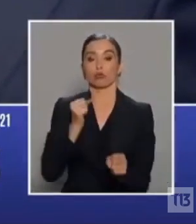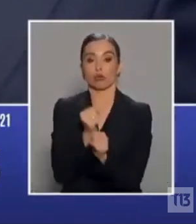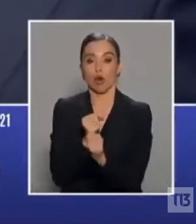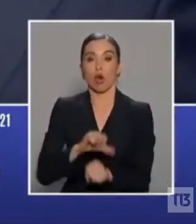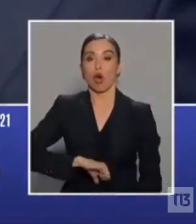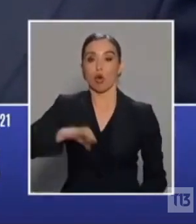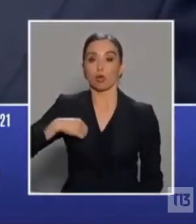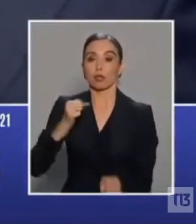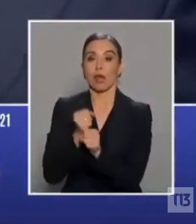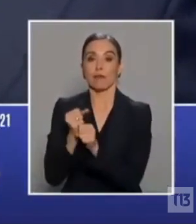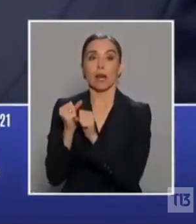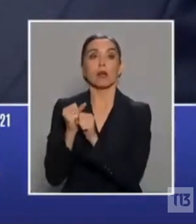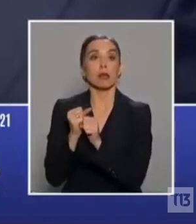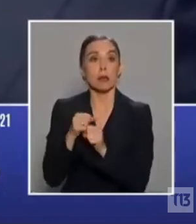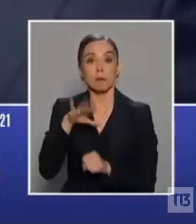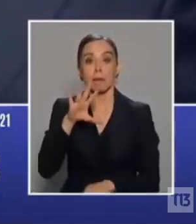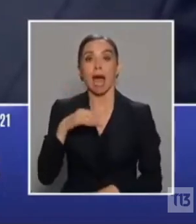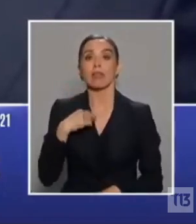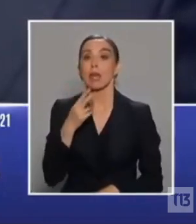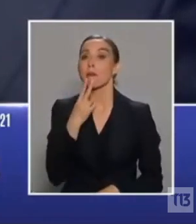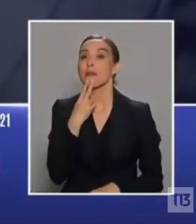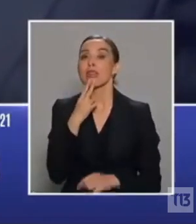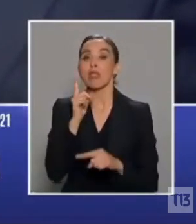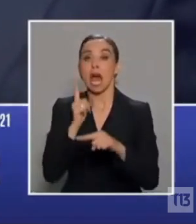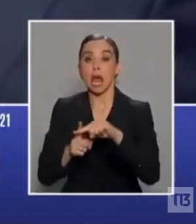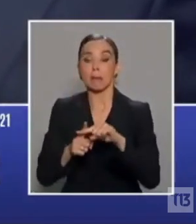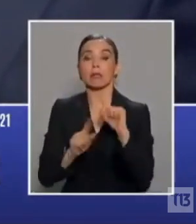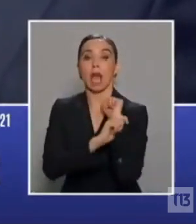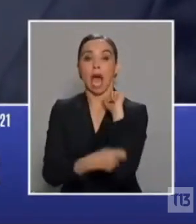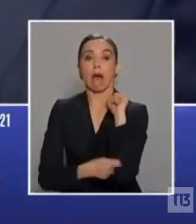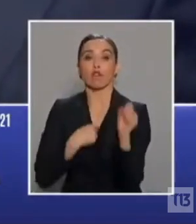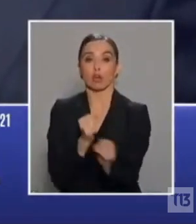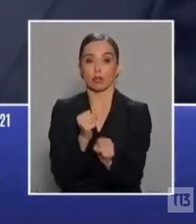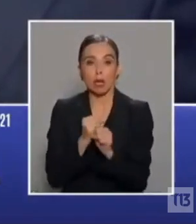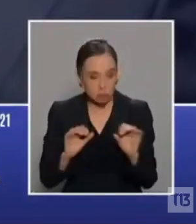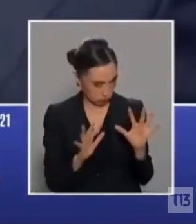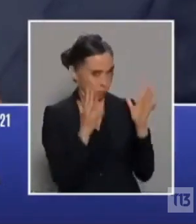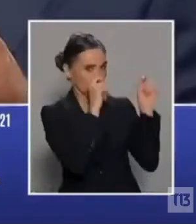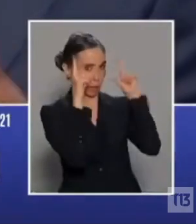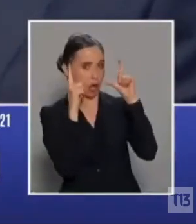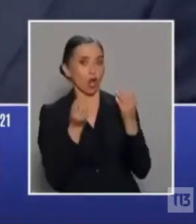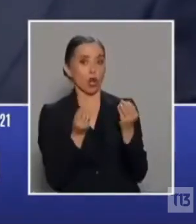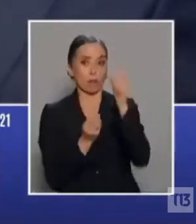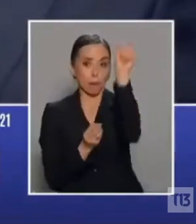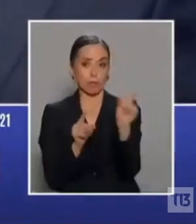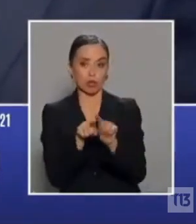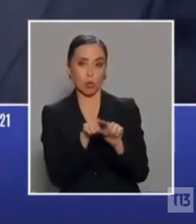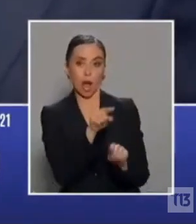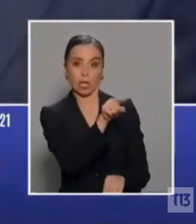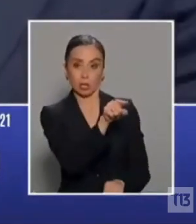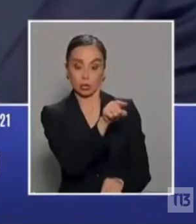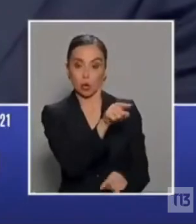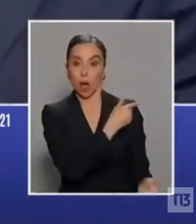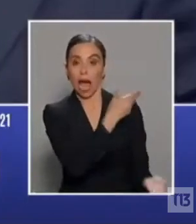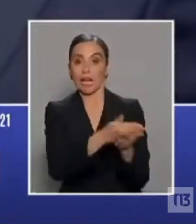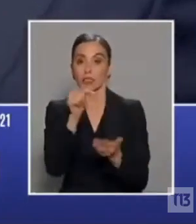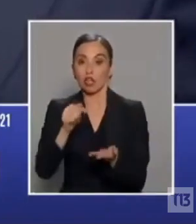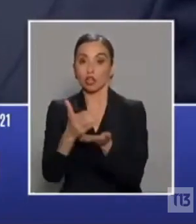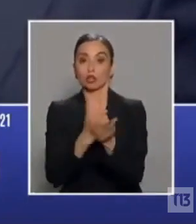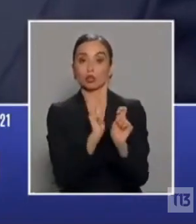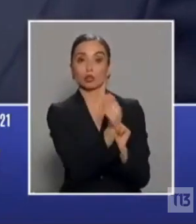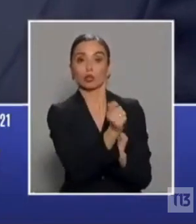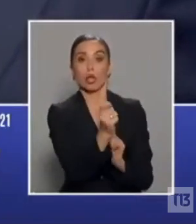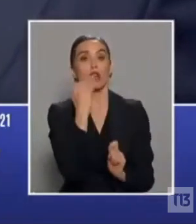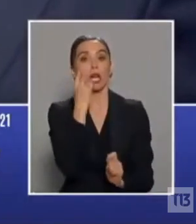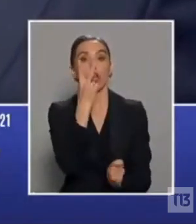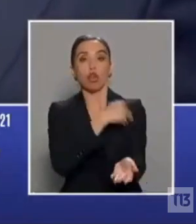y me he desempeñado por más de la mitad de mi vida como abogado. Y la verdad, me impresiona cómo gente como tú, que hasta el día de hoy recibe un sueldo de